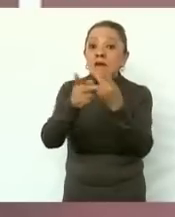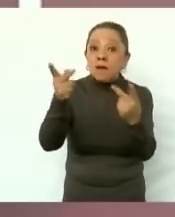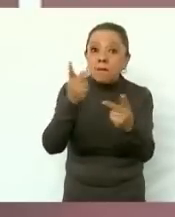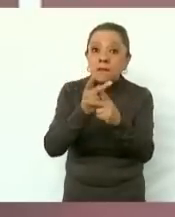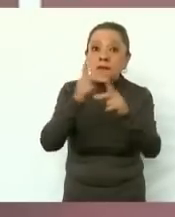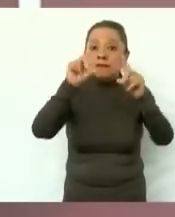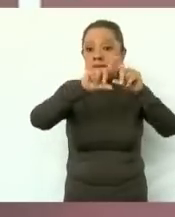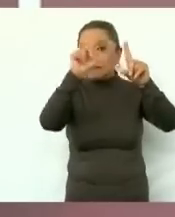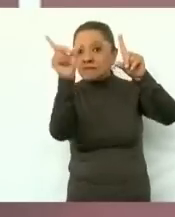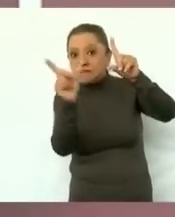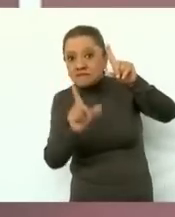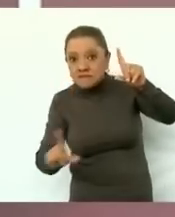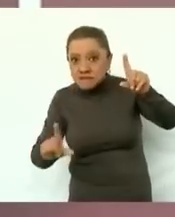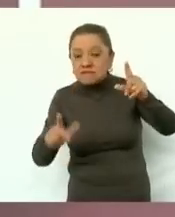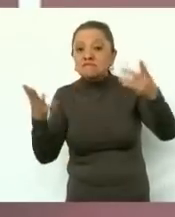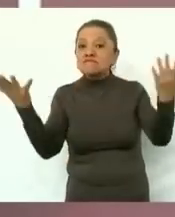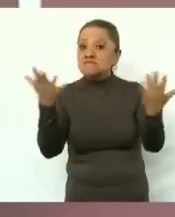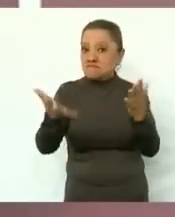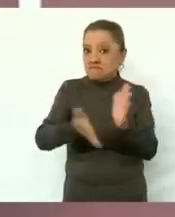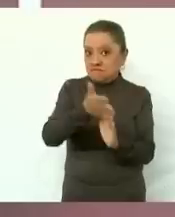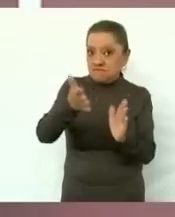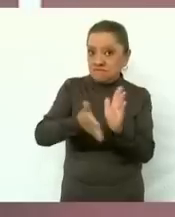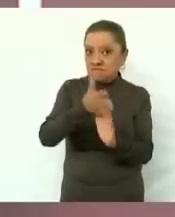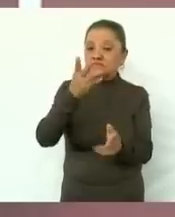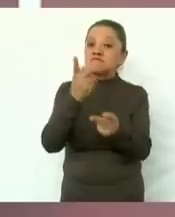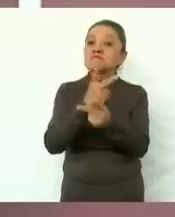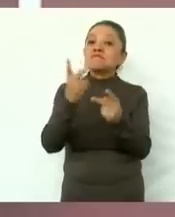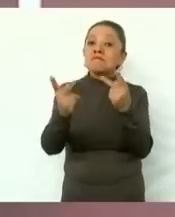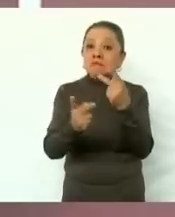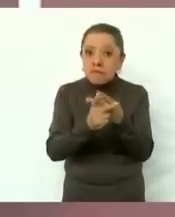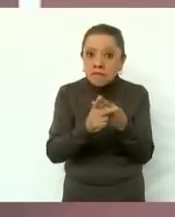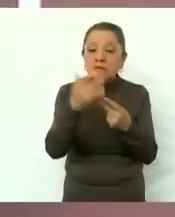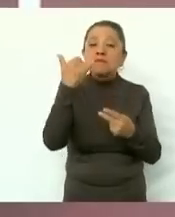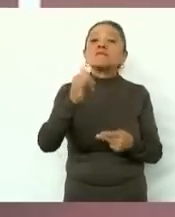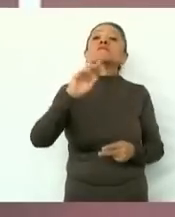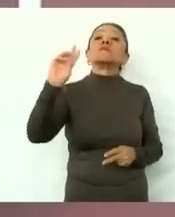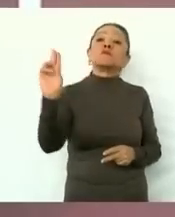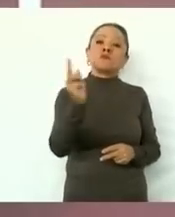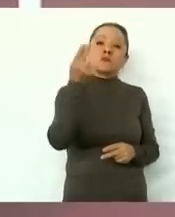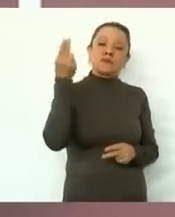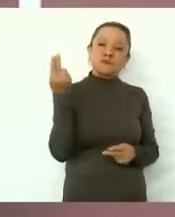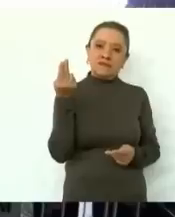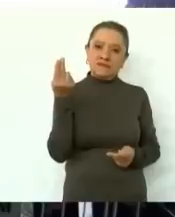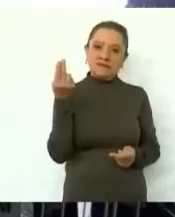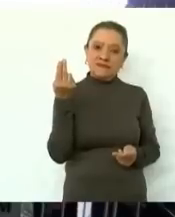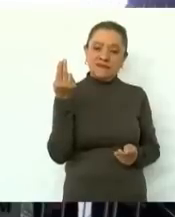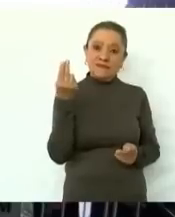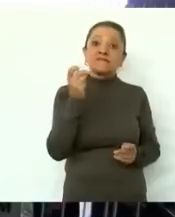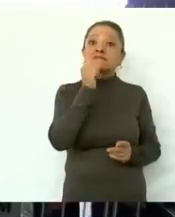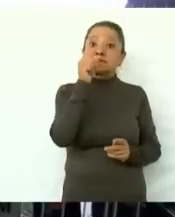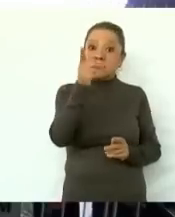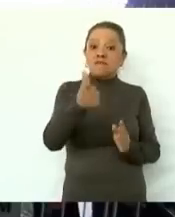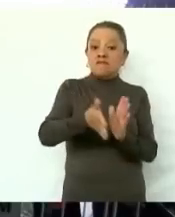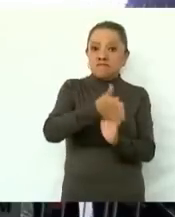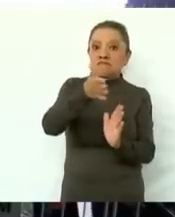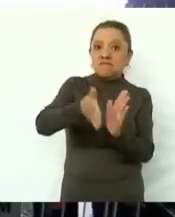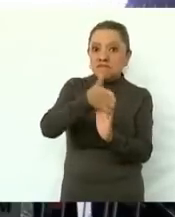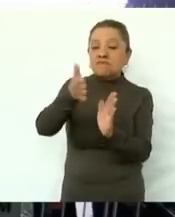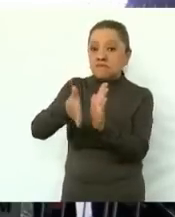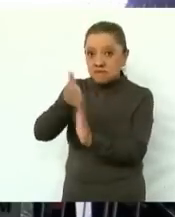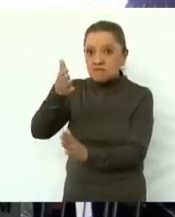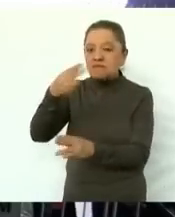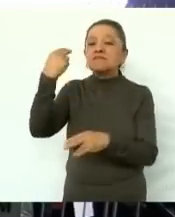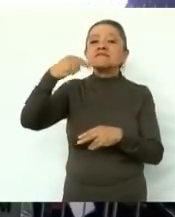más universidades con la nueva Universidad Rosario Castellanos, que va a ir por todo el país construyéndose para que